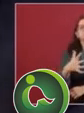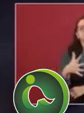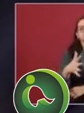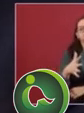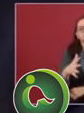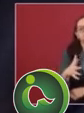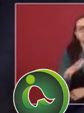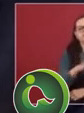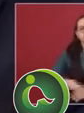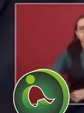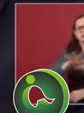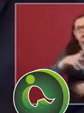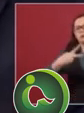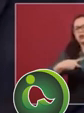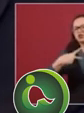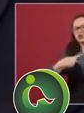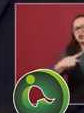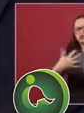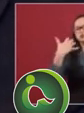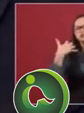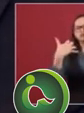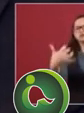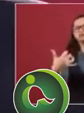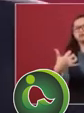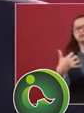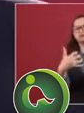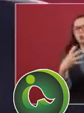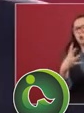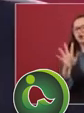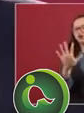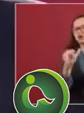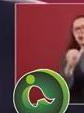45 mil personas sin esquemas